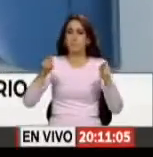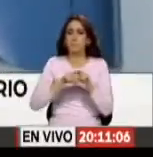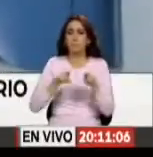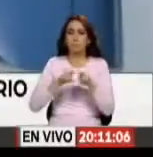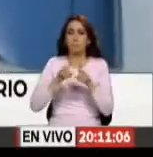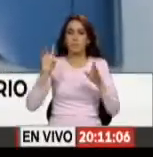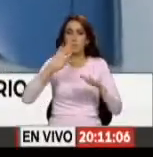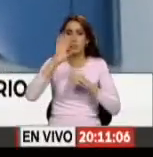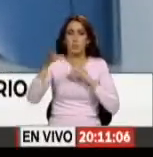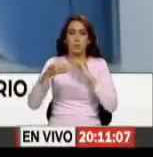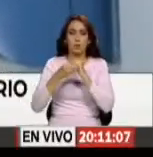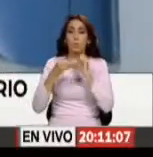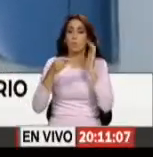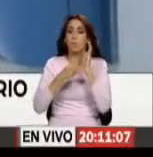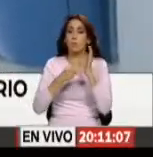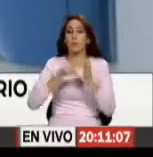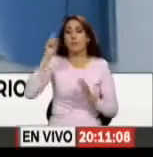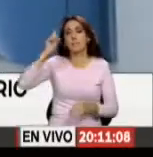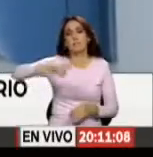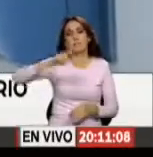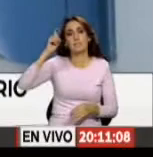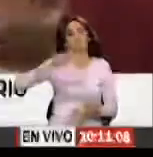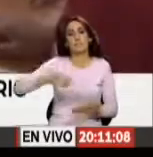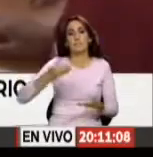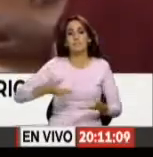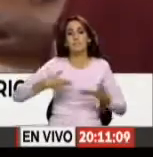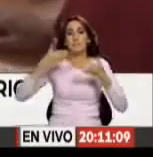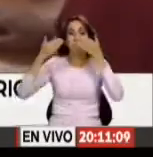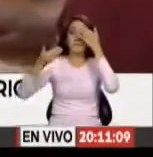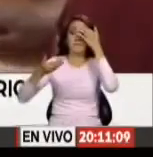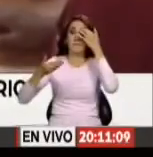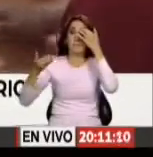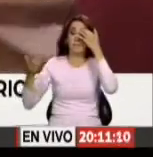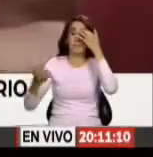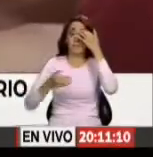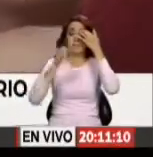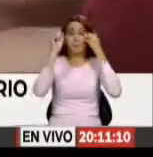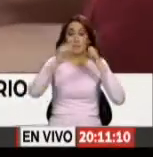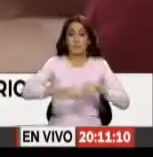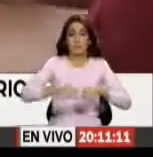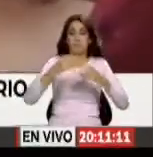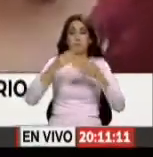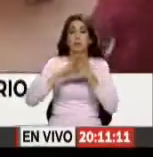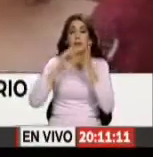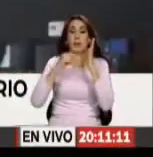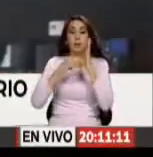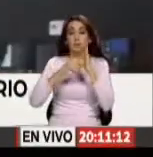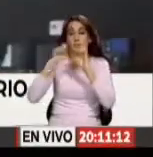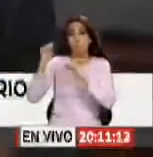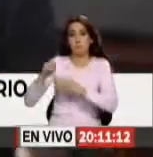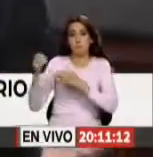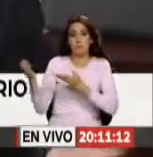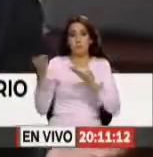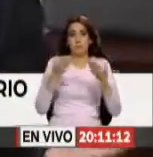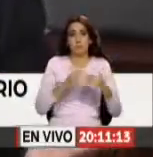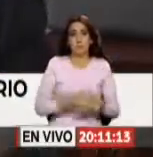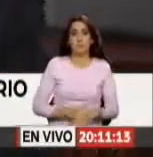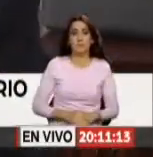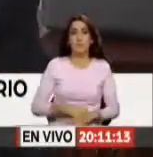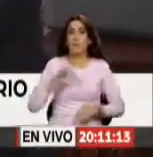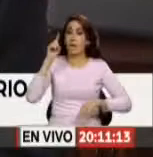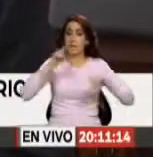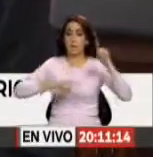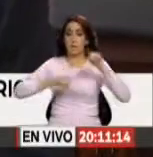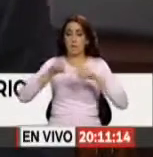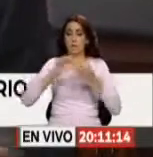al valor agregado. Lo que se necesita son menos impuestos para que el ciudadano tenga mayor poder adquisitivo, puntualiza. Se escucha también